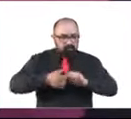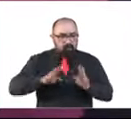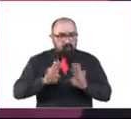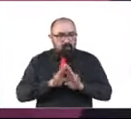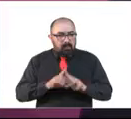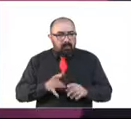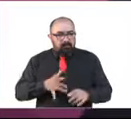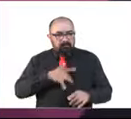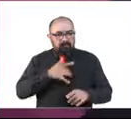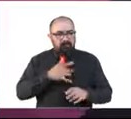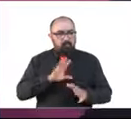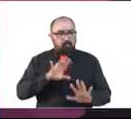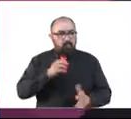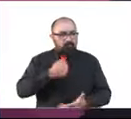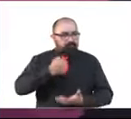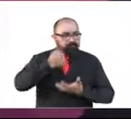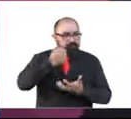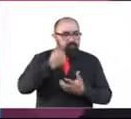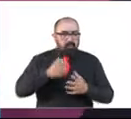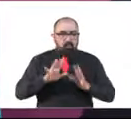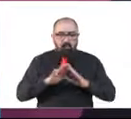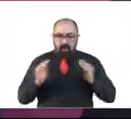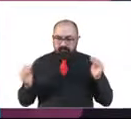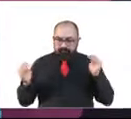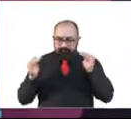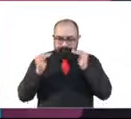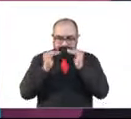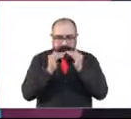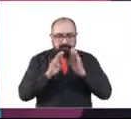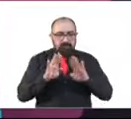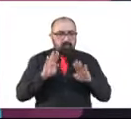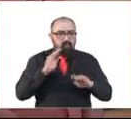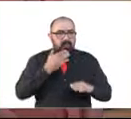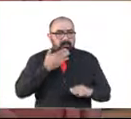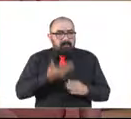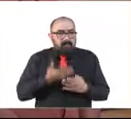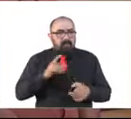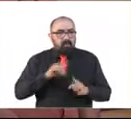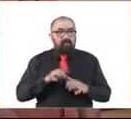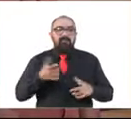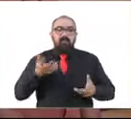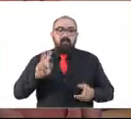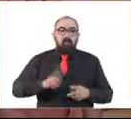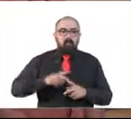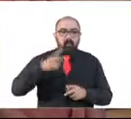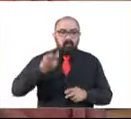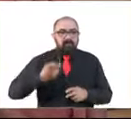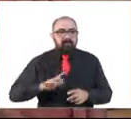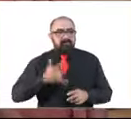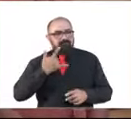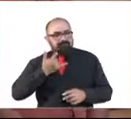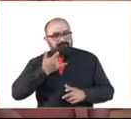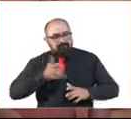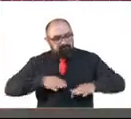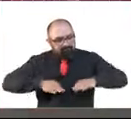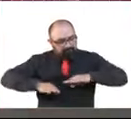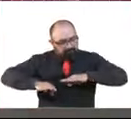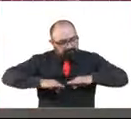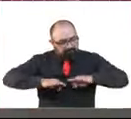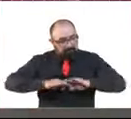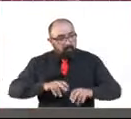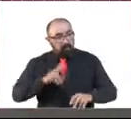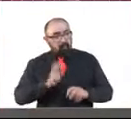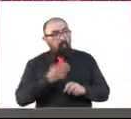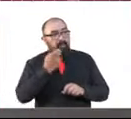permita generar ambas condiciones. Eso es lo que hemos estado haciendo en la Ciudad de México y sin duda es lo que ha estado haciendo el presidente